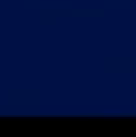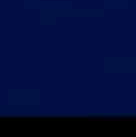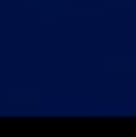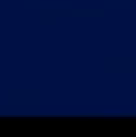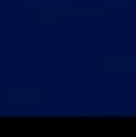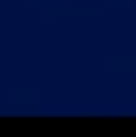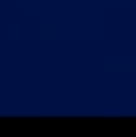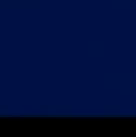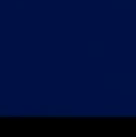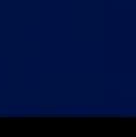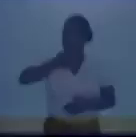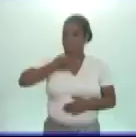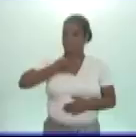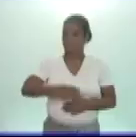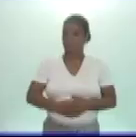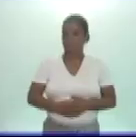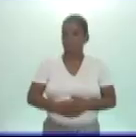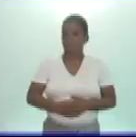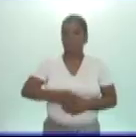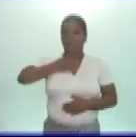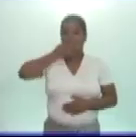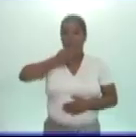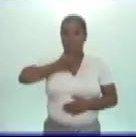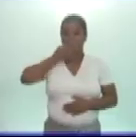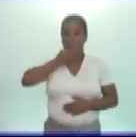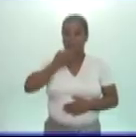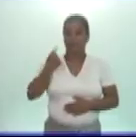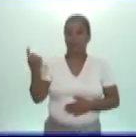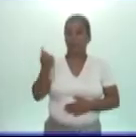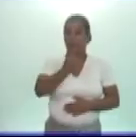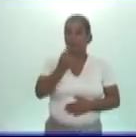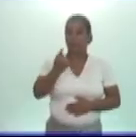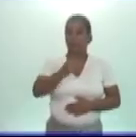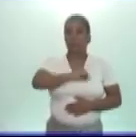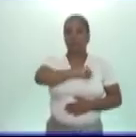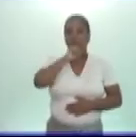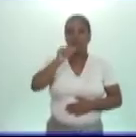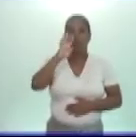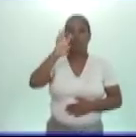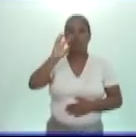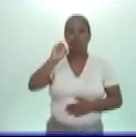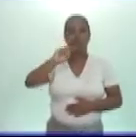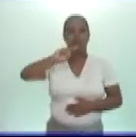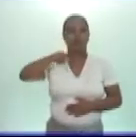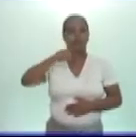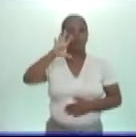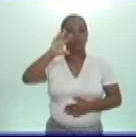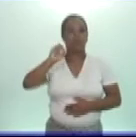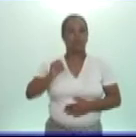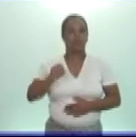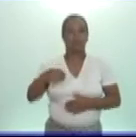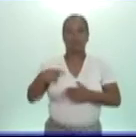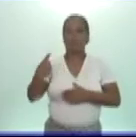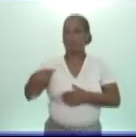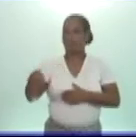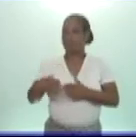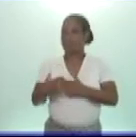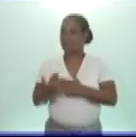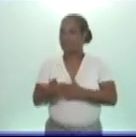Decía que uno de ellos gana 40,50 diario. ¿Cuánto ha ganado cada uno?